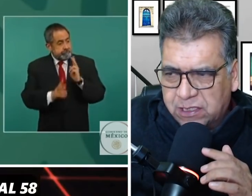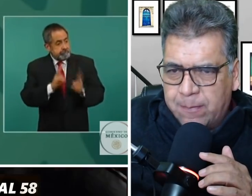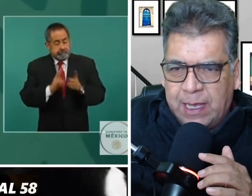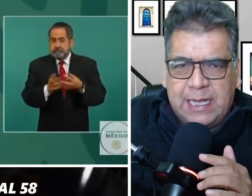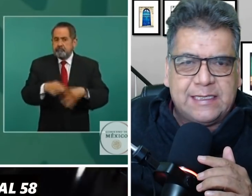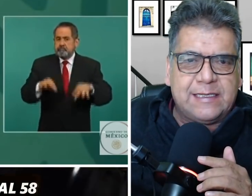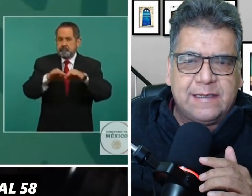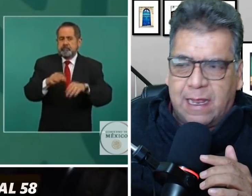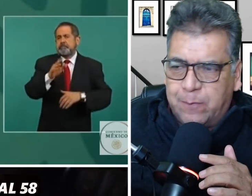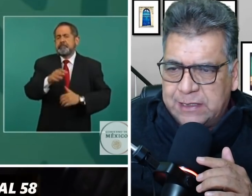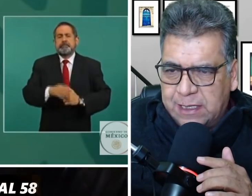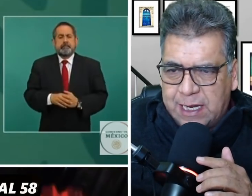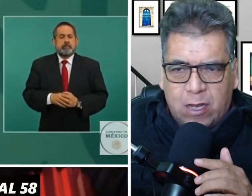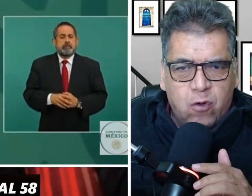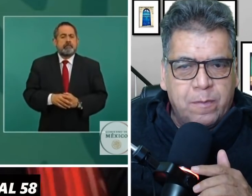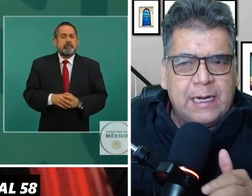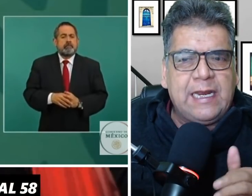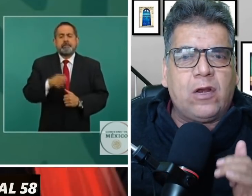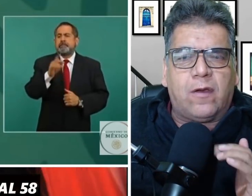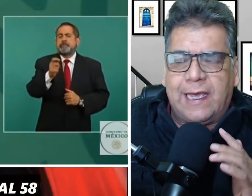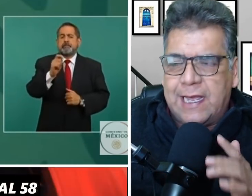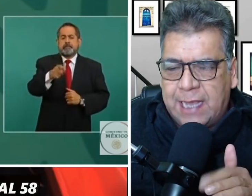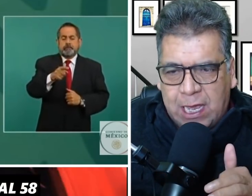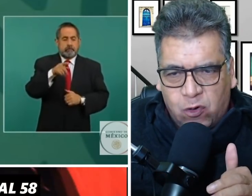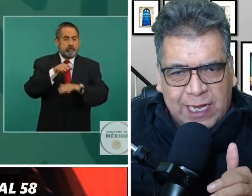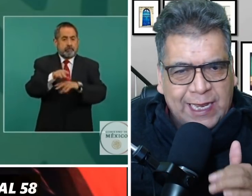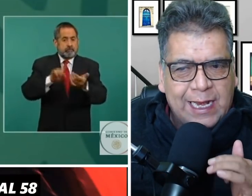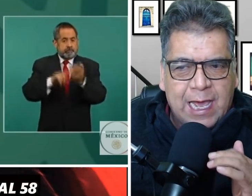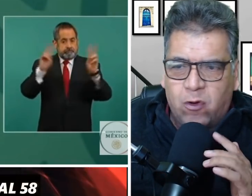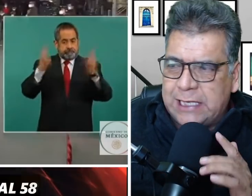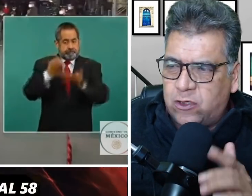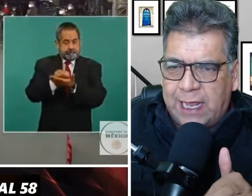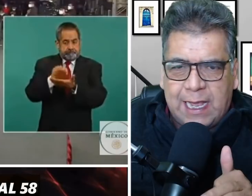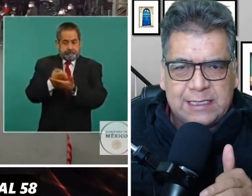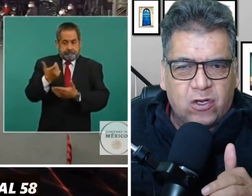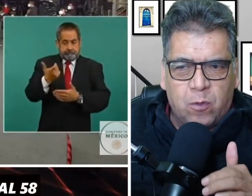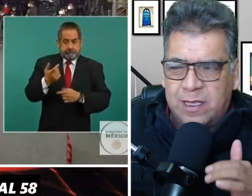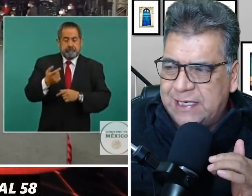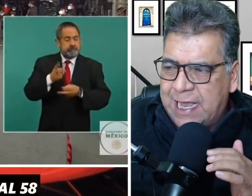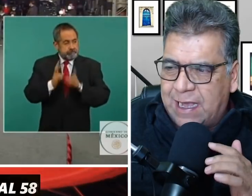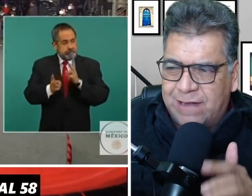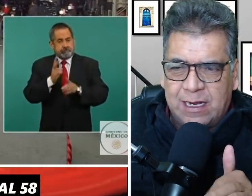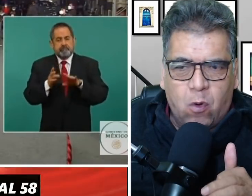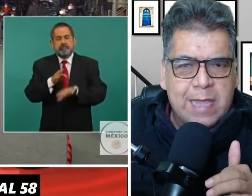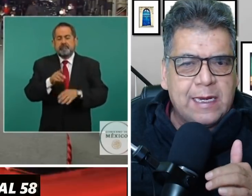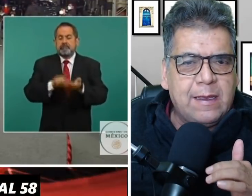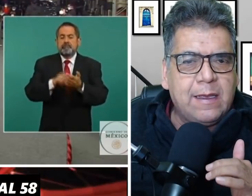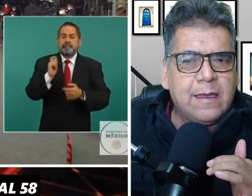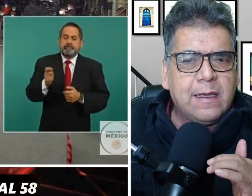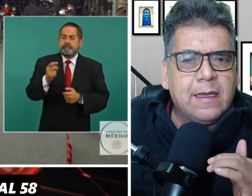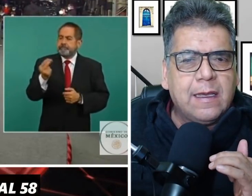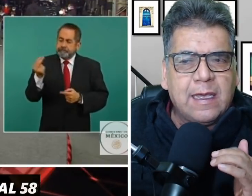Amigos y amigas, al presidente en la cumbre ni lo regañaron ni le jalaron las orejas, como decía Gabriel